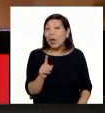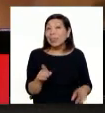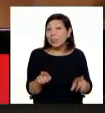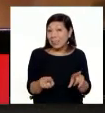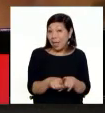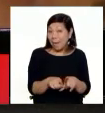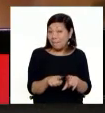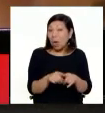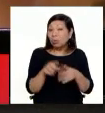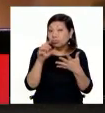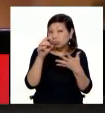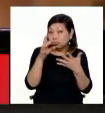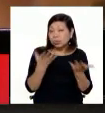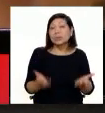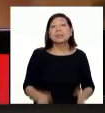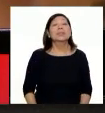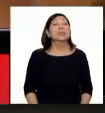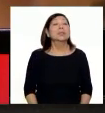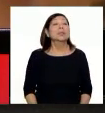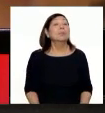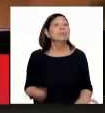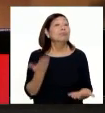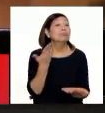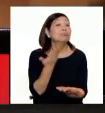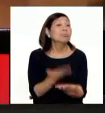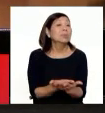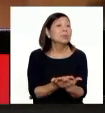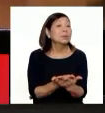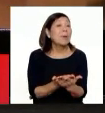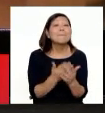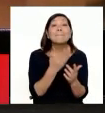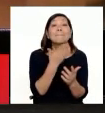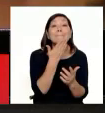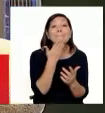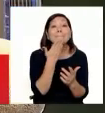Sino variedades, digamos, de propuestas y en este caso lo